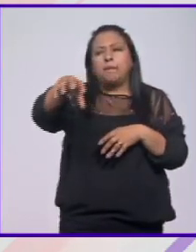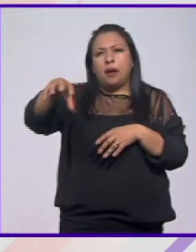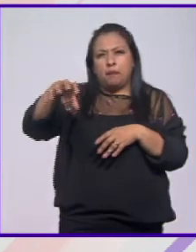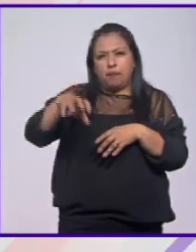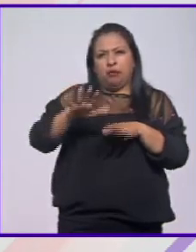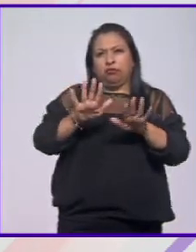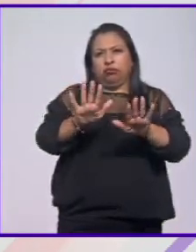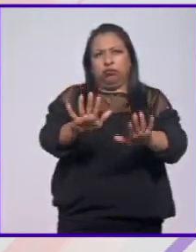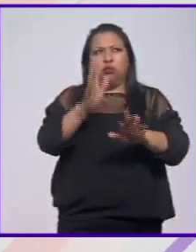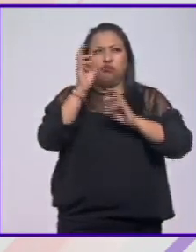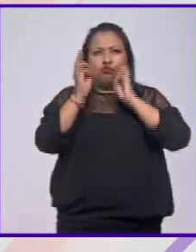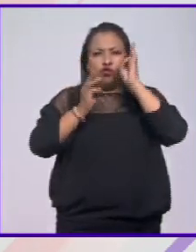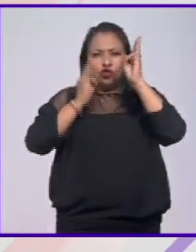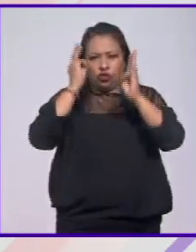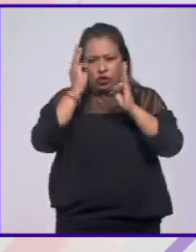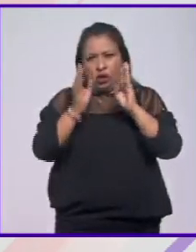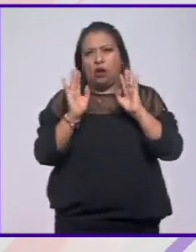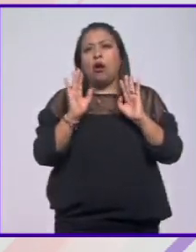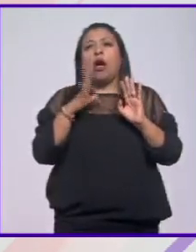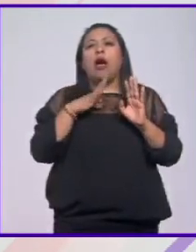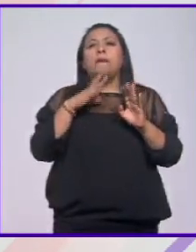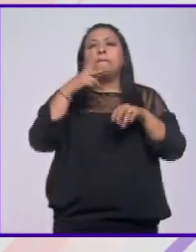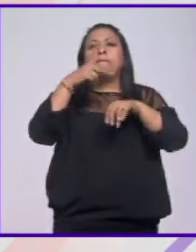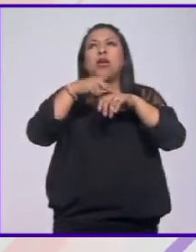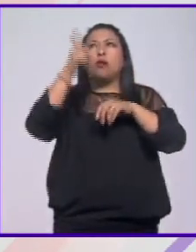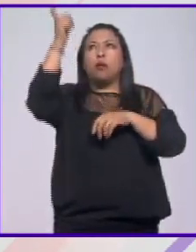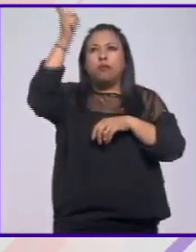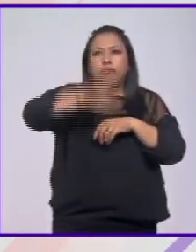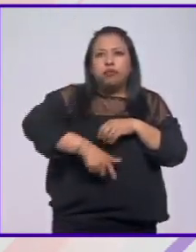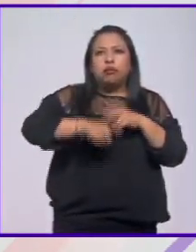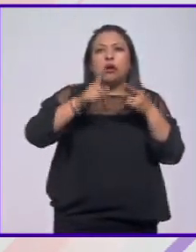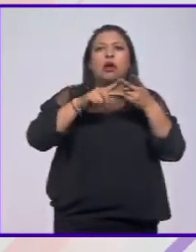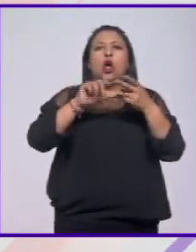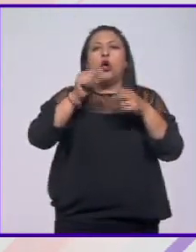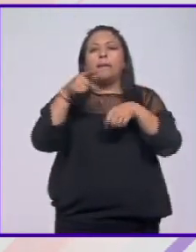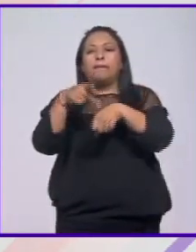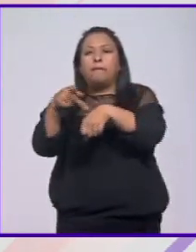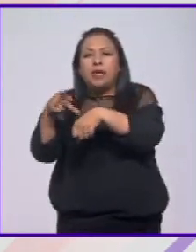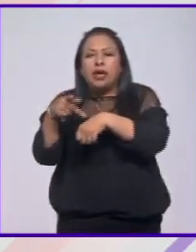las colecciones permanentes del museo, que son de meteoritos, de piedras